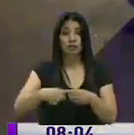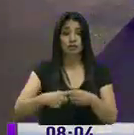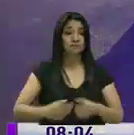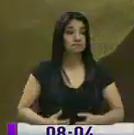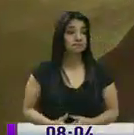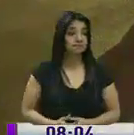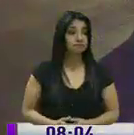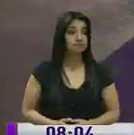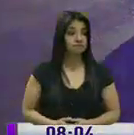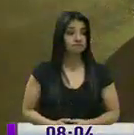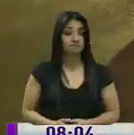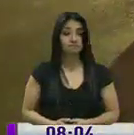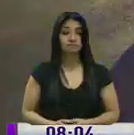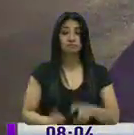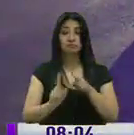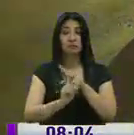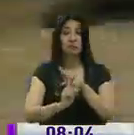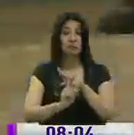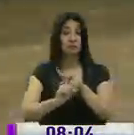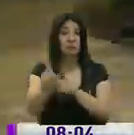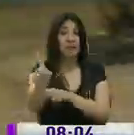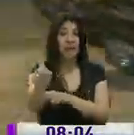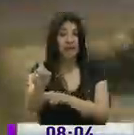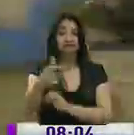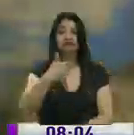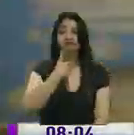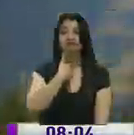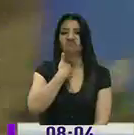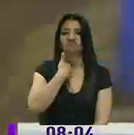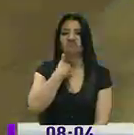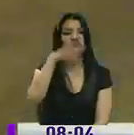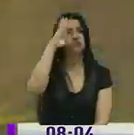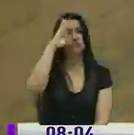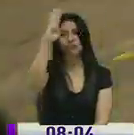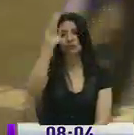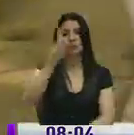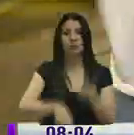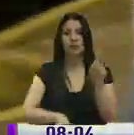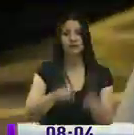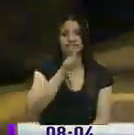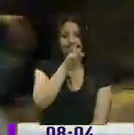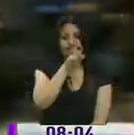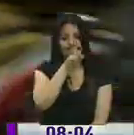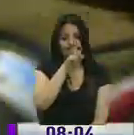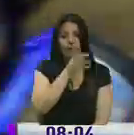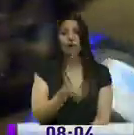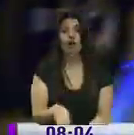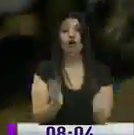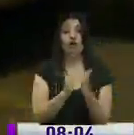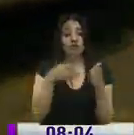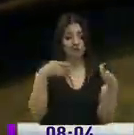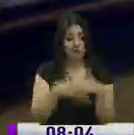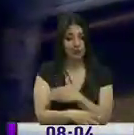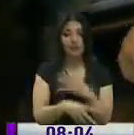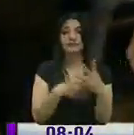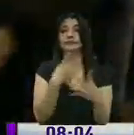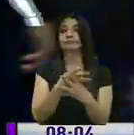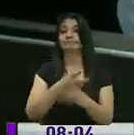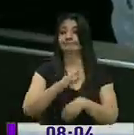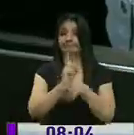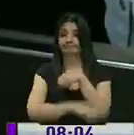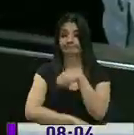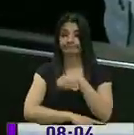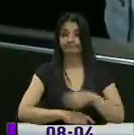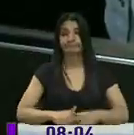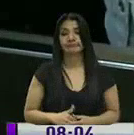oportunidad a la ruta de escape la encontraron con obstáculos policiales calladitos volvieron a disfrutar de la sombra carcelaria en kit